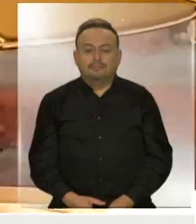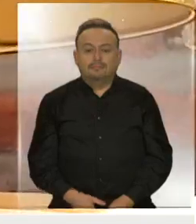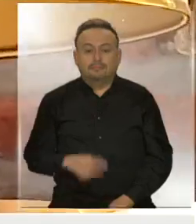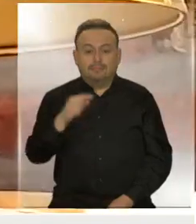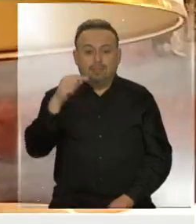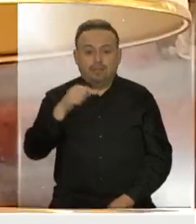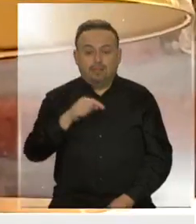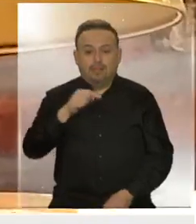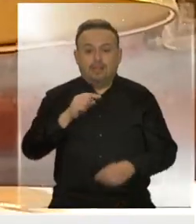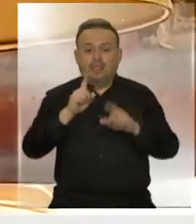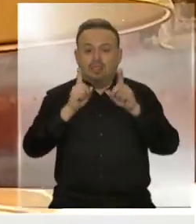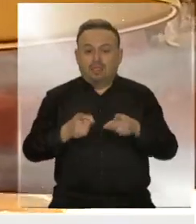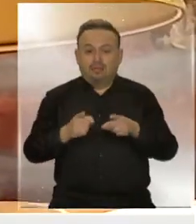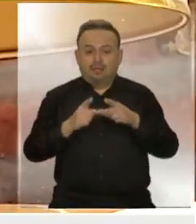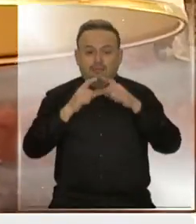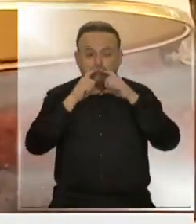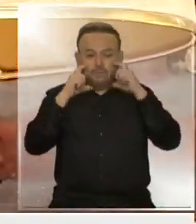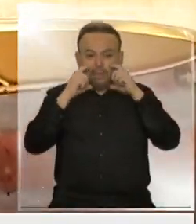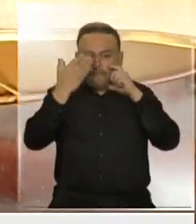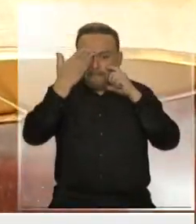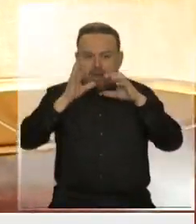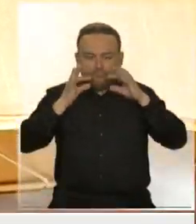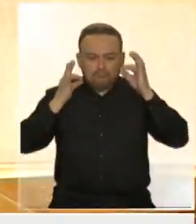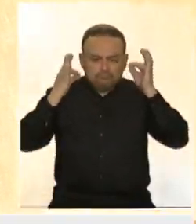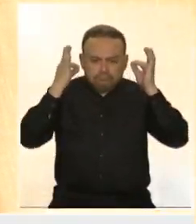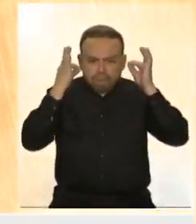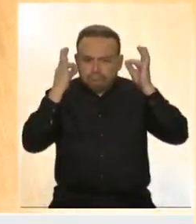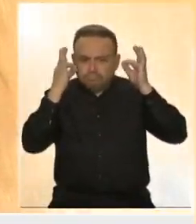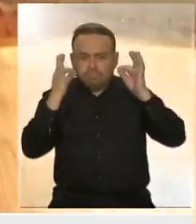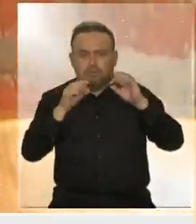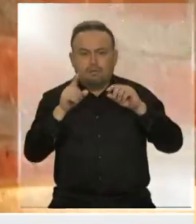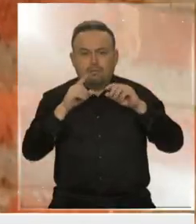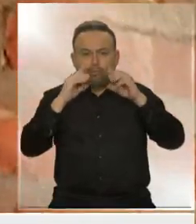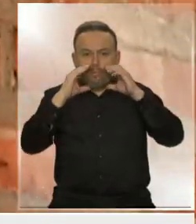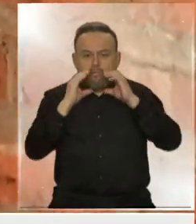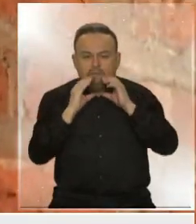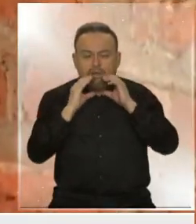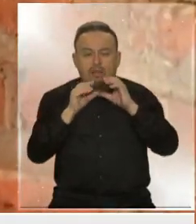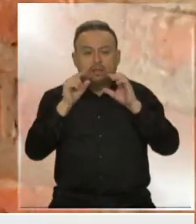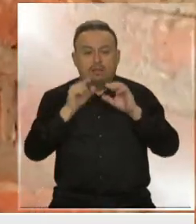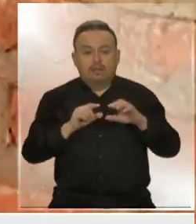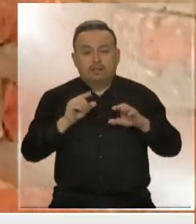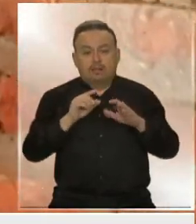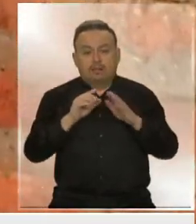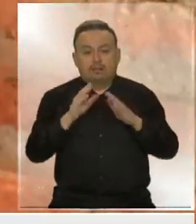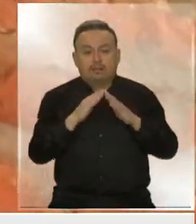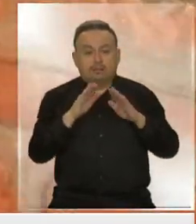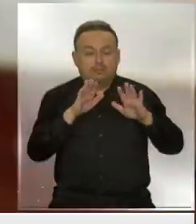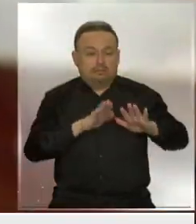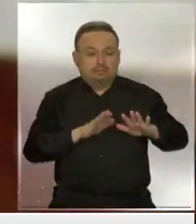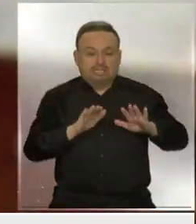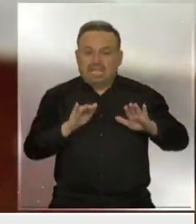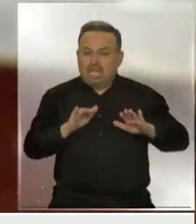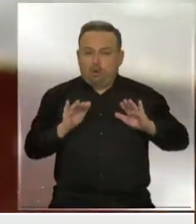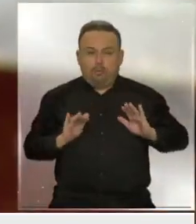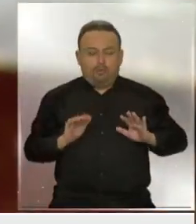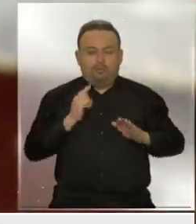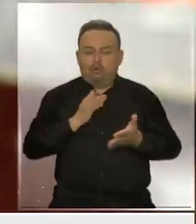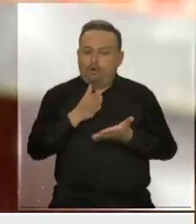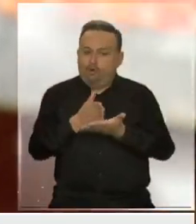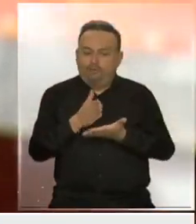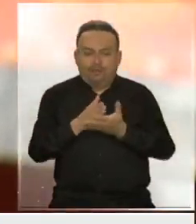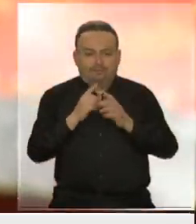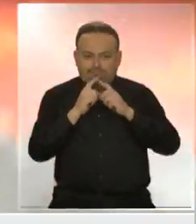Este tenía que ponerlo. Este está mal puesto. Ese está abajo. Lleva días de incomodidad, pero sabe que está obligada